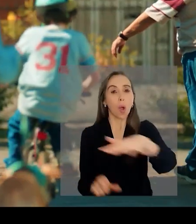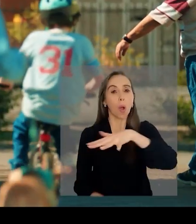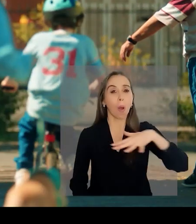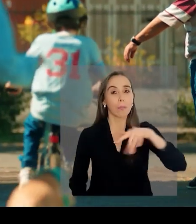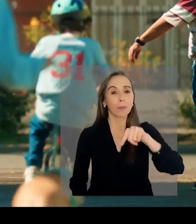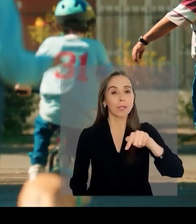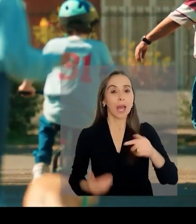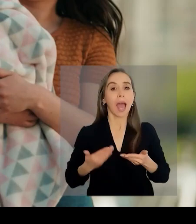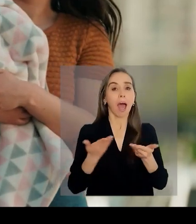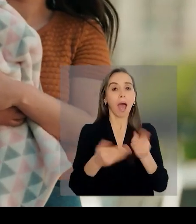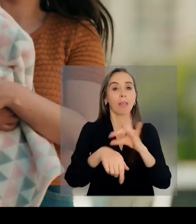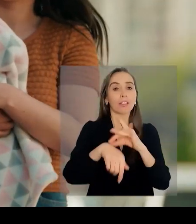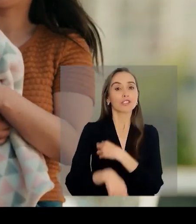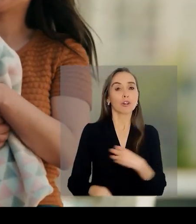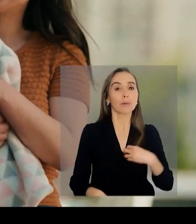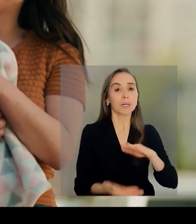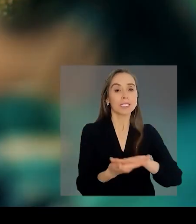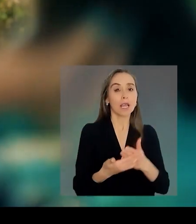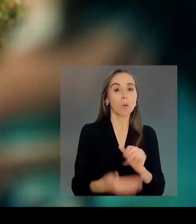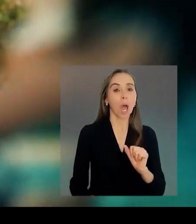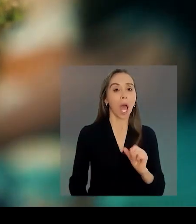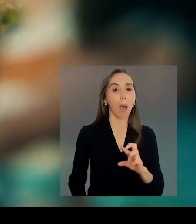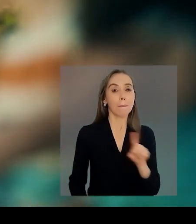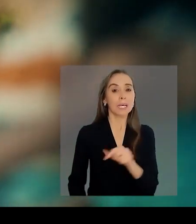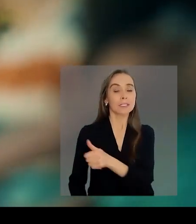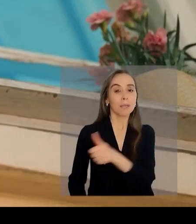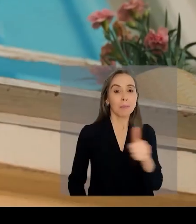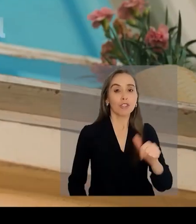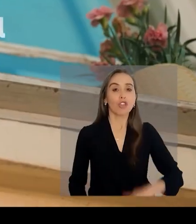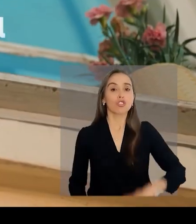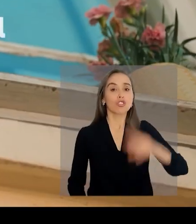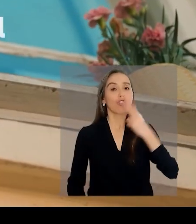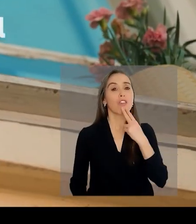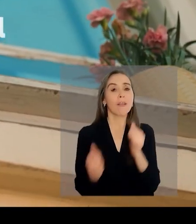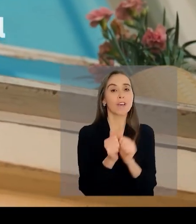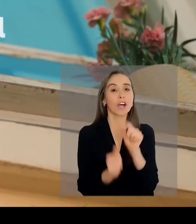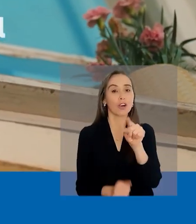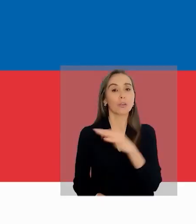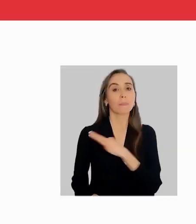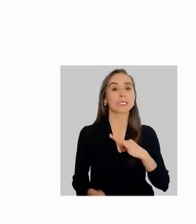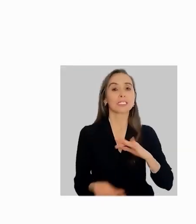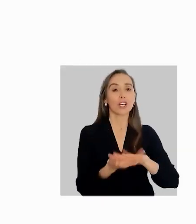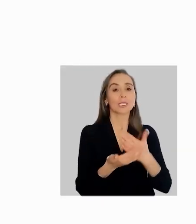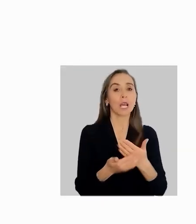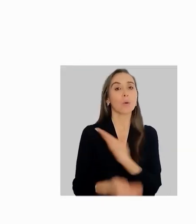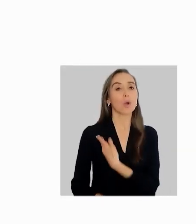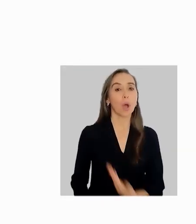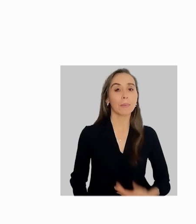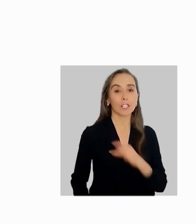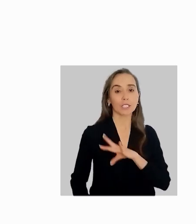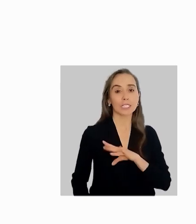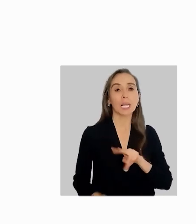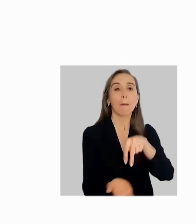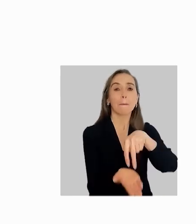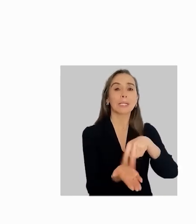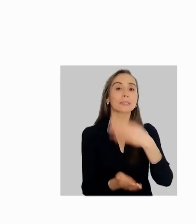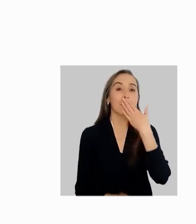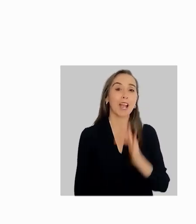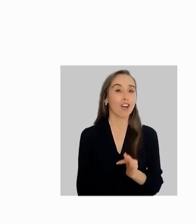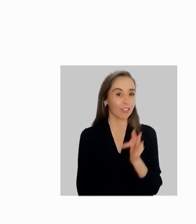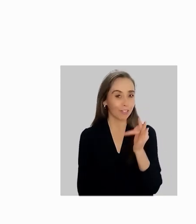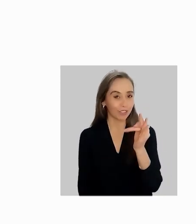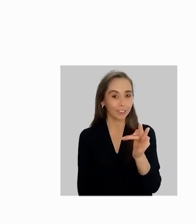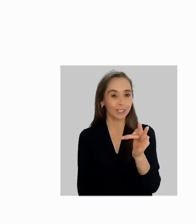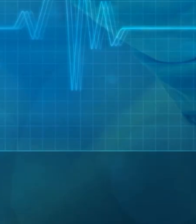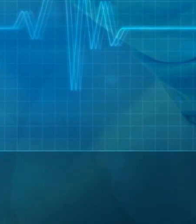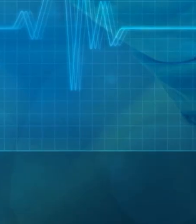comunidad. Atención Primaria de Salud, APS Universal, toda la vida junto a ti. Ministerio de Salud, Gobierno de Chile, presentes por